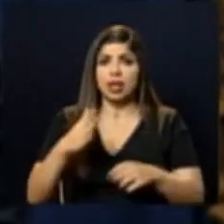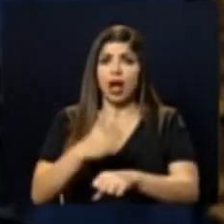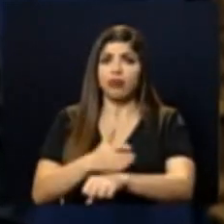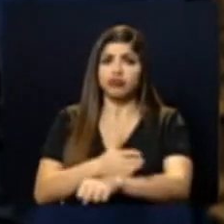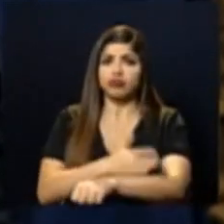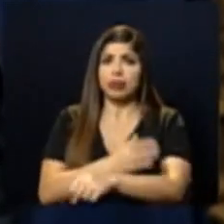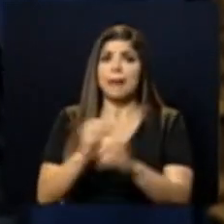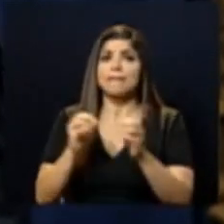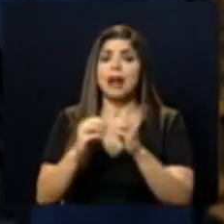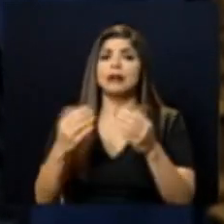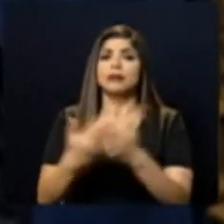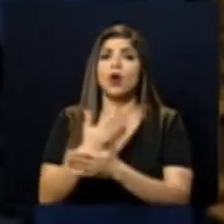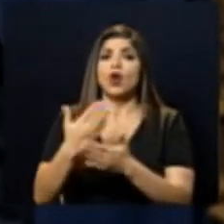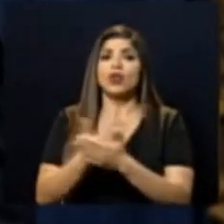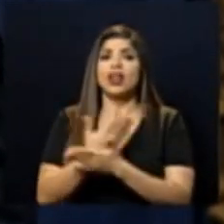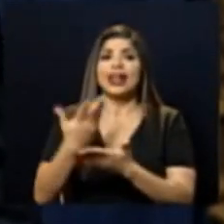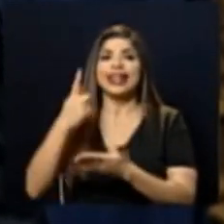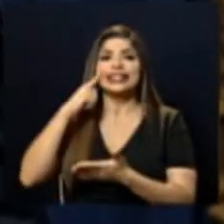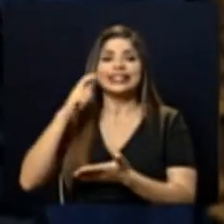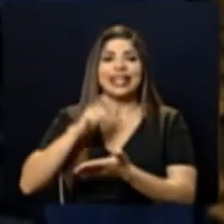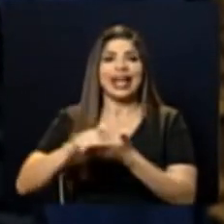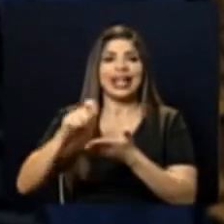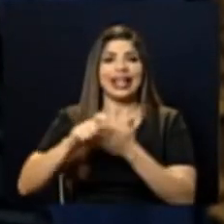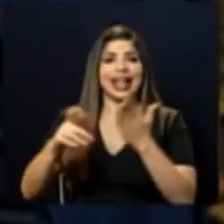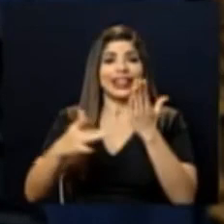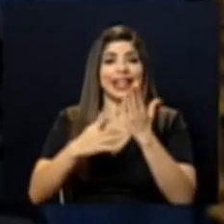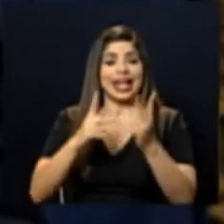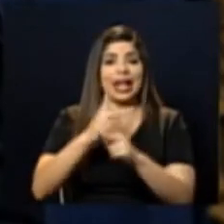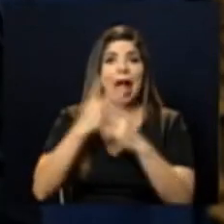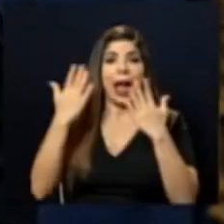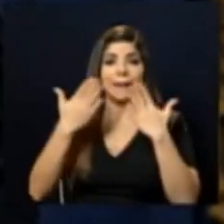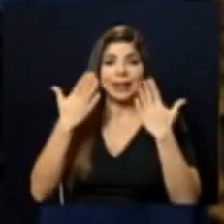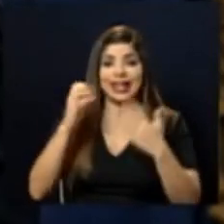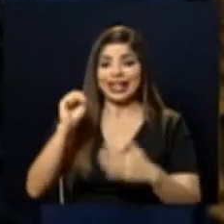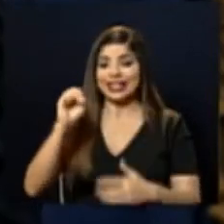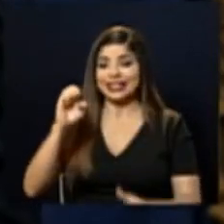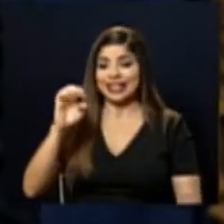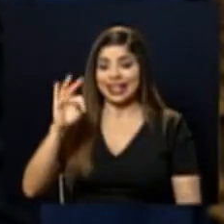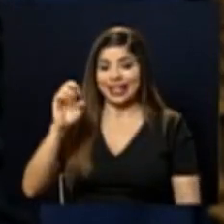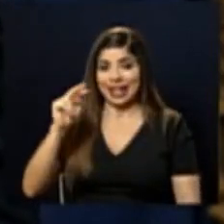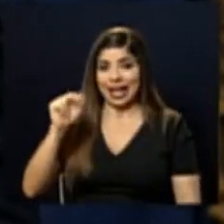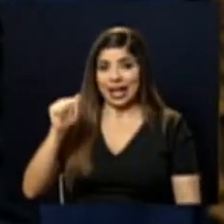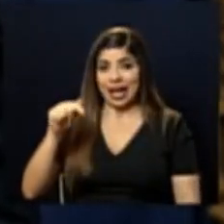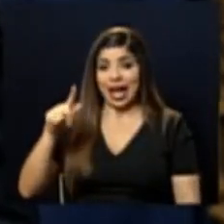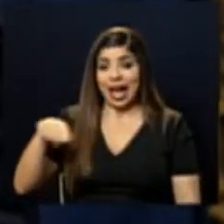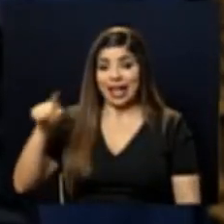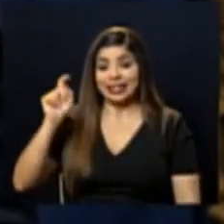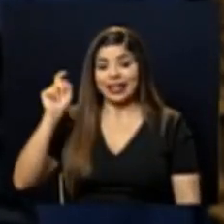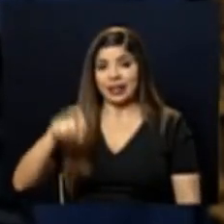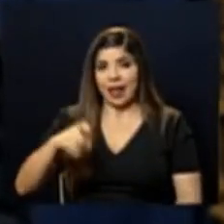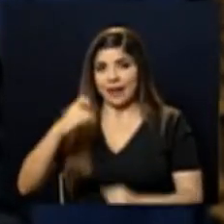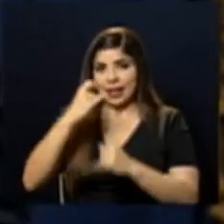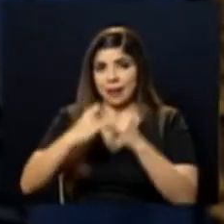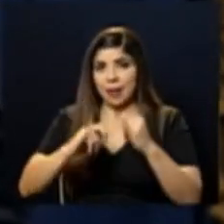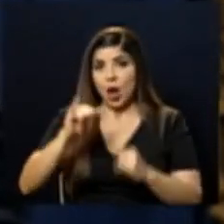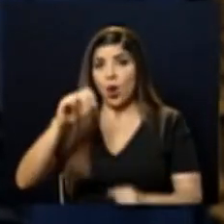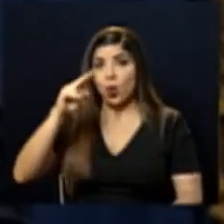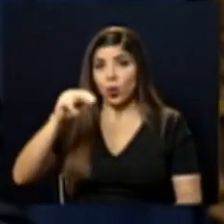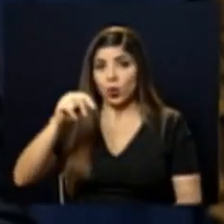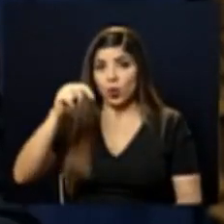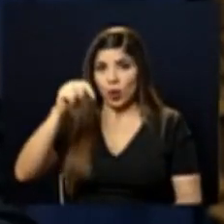la modernización de la Secretaría Técnica Ambiental, SETENA, la cual deberá concluir en junio de este